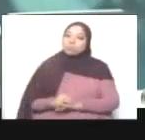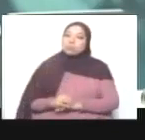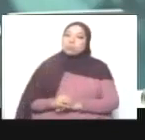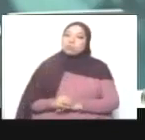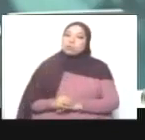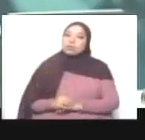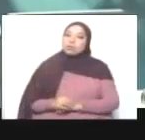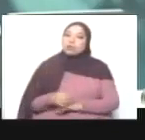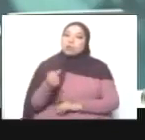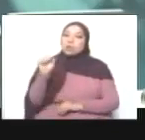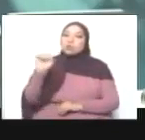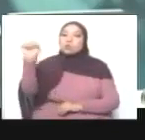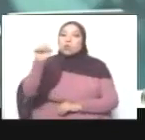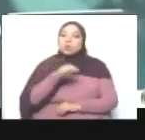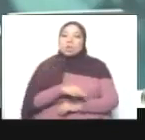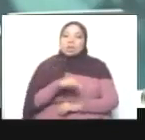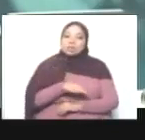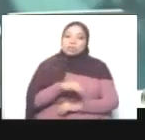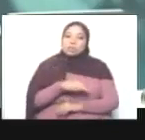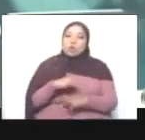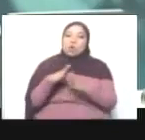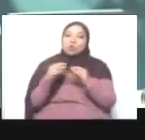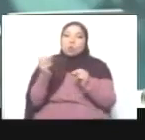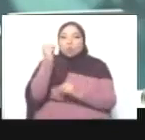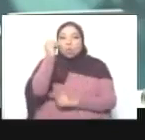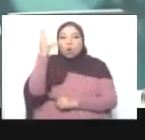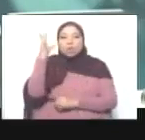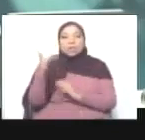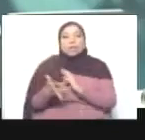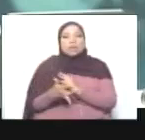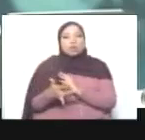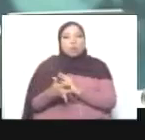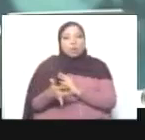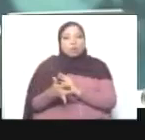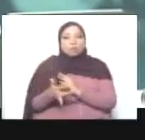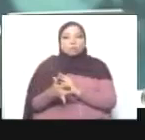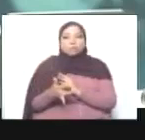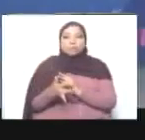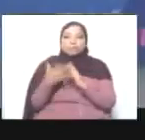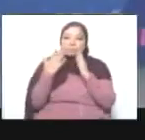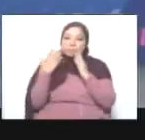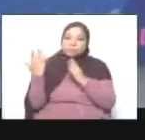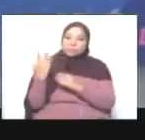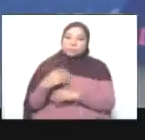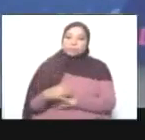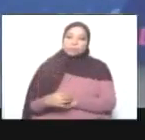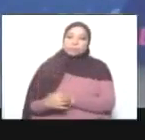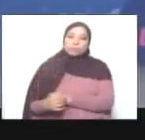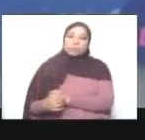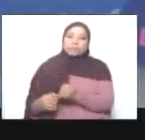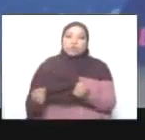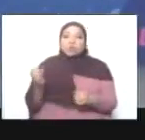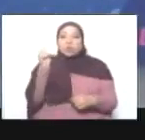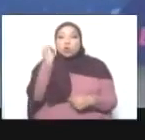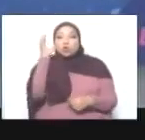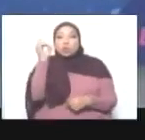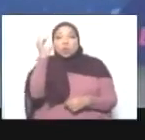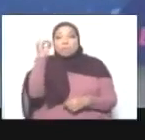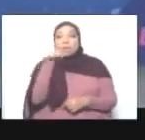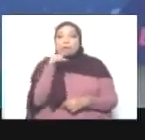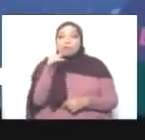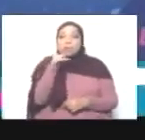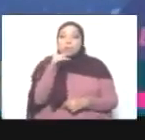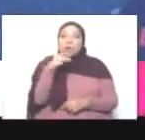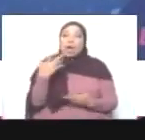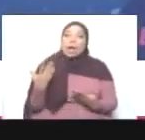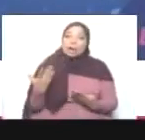en socializar todo el conocimiento tecnológico. Sí, ¿qué presidente. Me dice Luis? Y con muchas sorpresas este año Infocentro. Bueno,